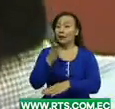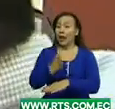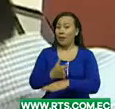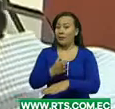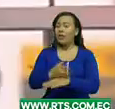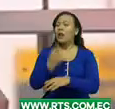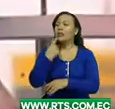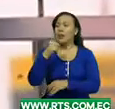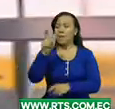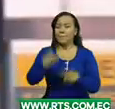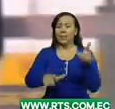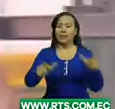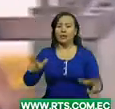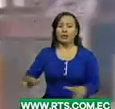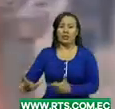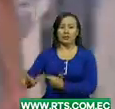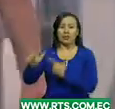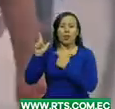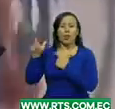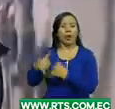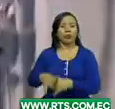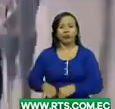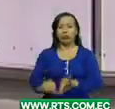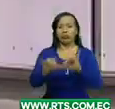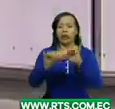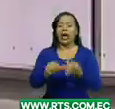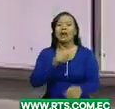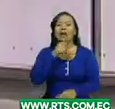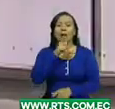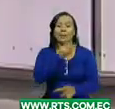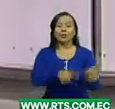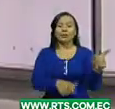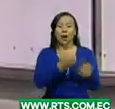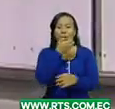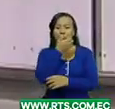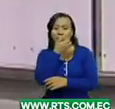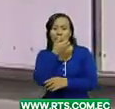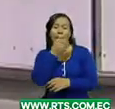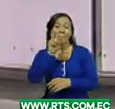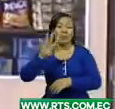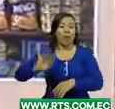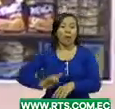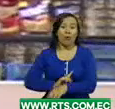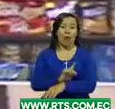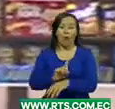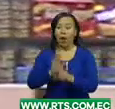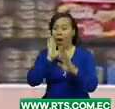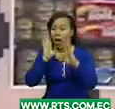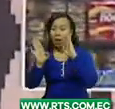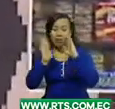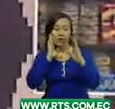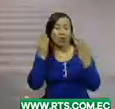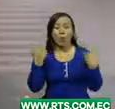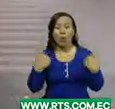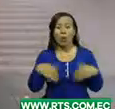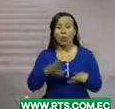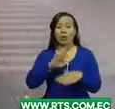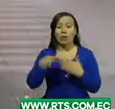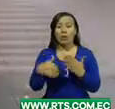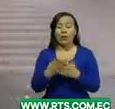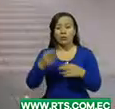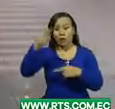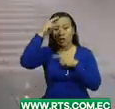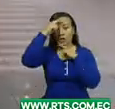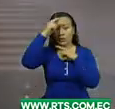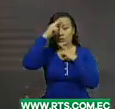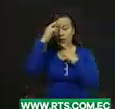que hay personal de seguridad permanente y personal de monitoreo 24 horas al día para atender todas las novedades que se presenten.